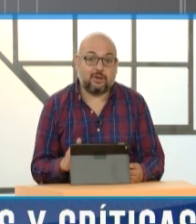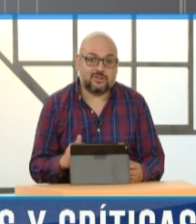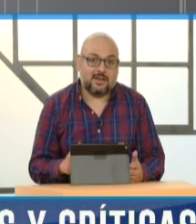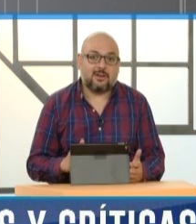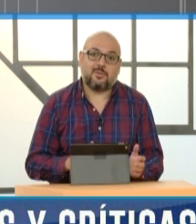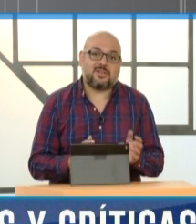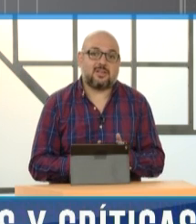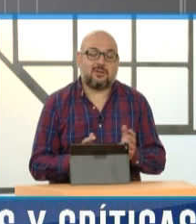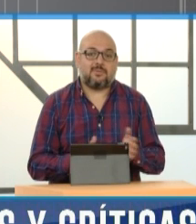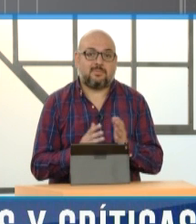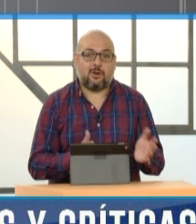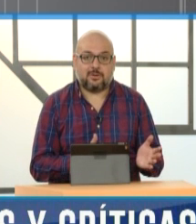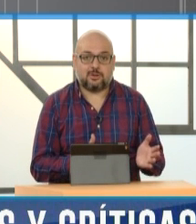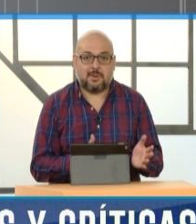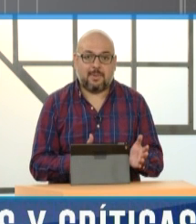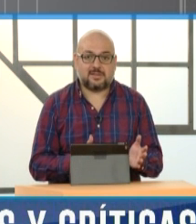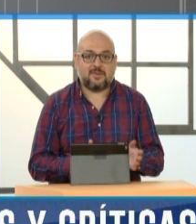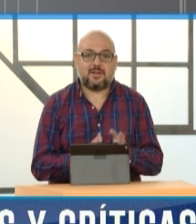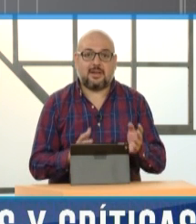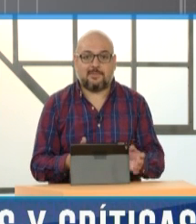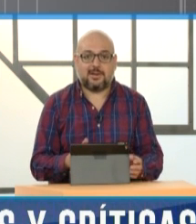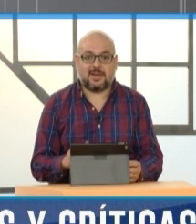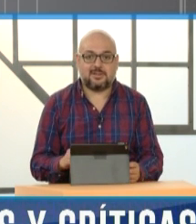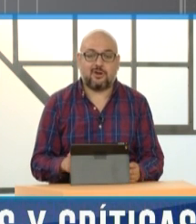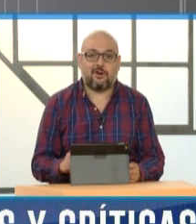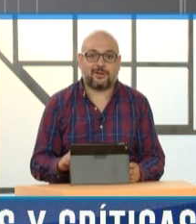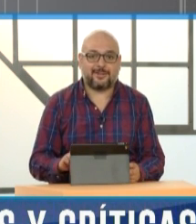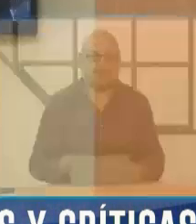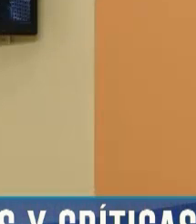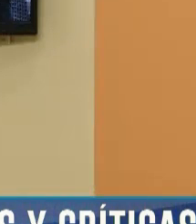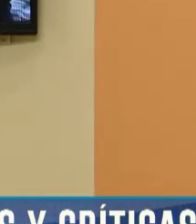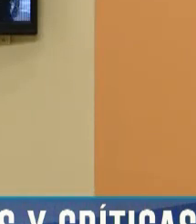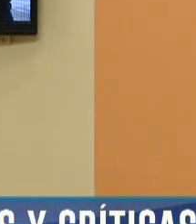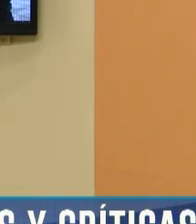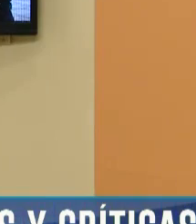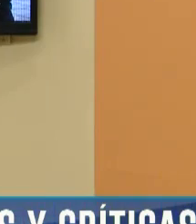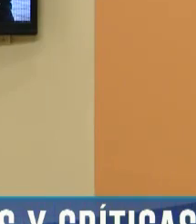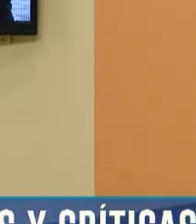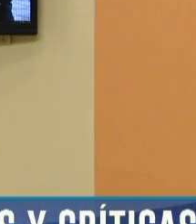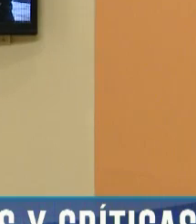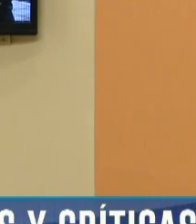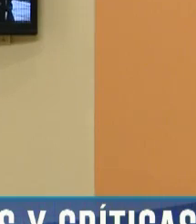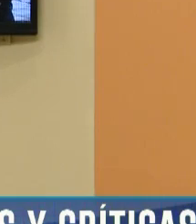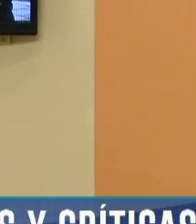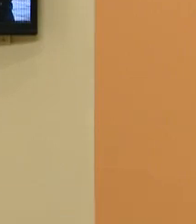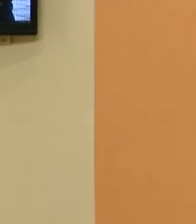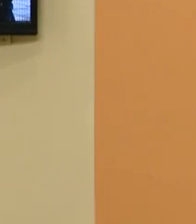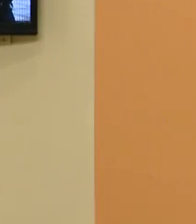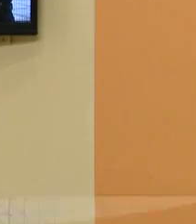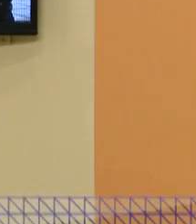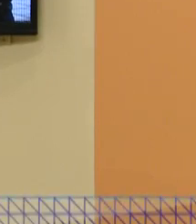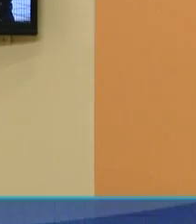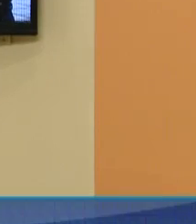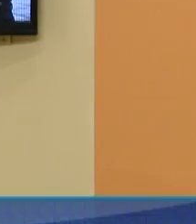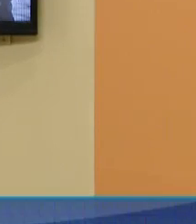Mendoza, como diciendo, lo llamás para que se defienda y después le está diciendo que corte. Bien, vamos a seguir compartiendo información con ustedes.